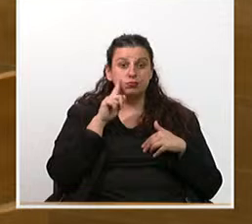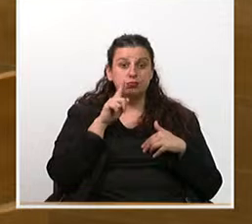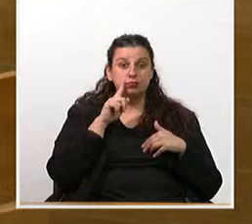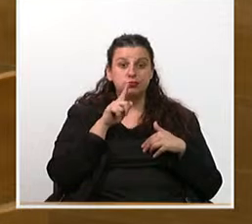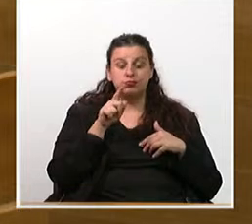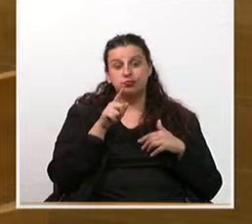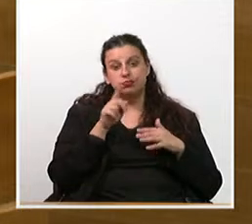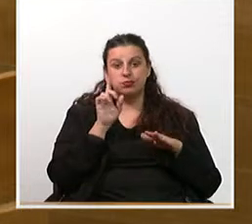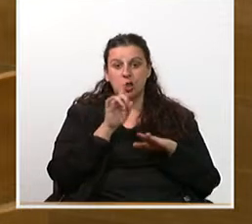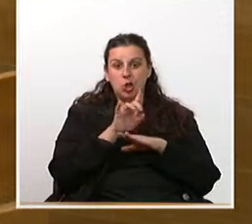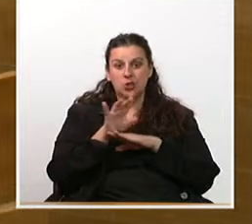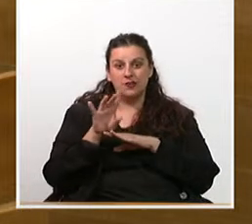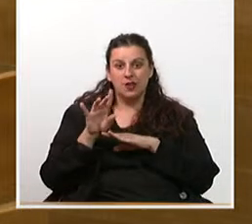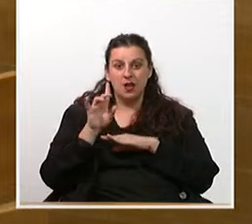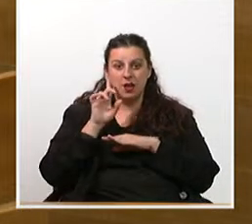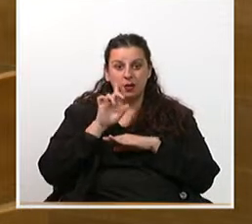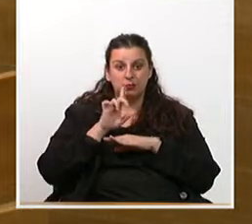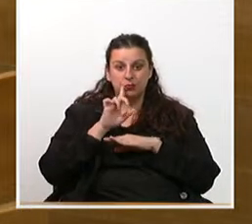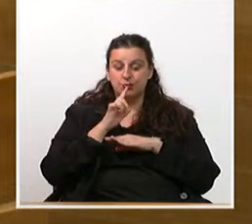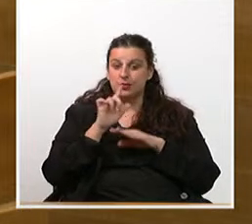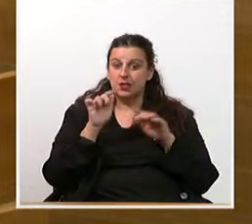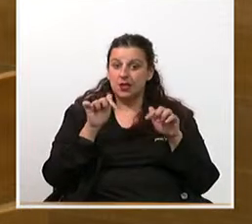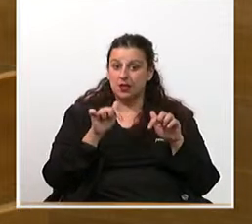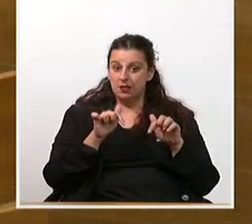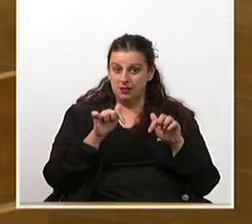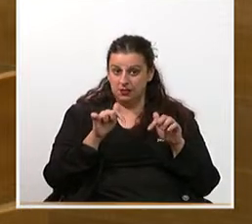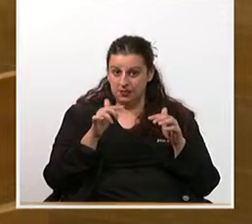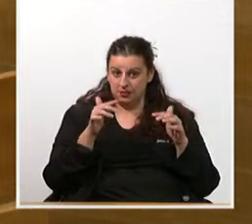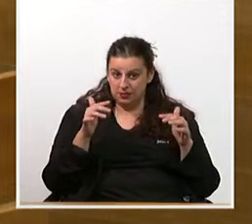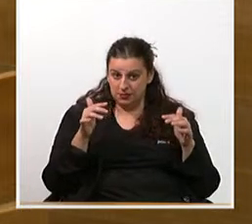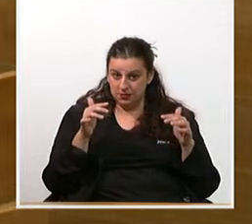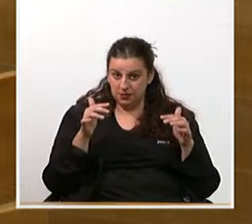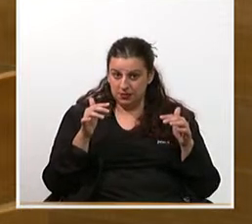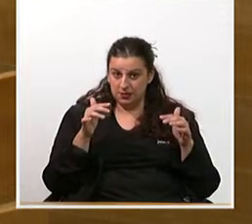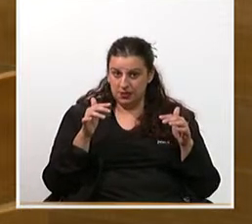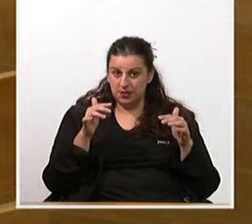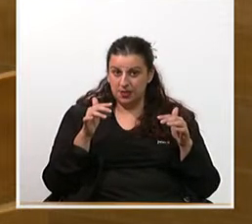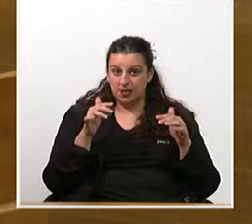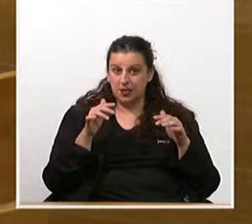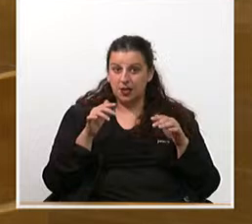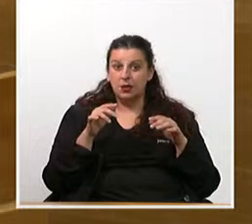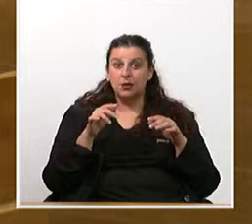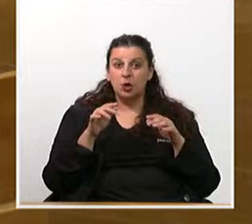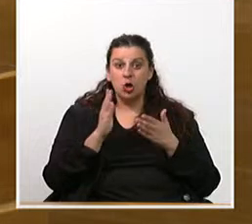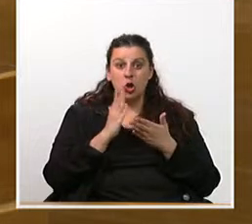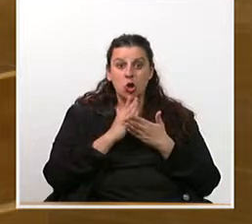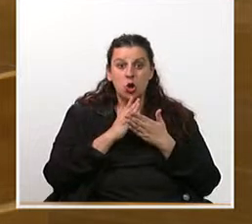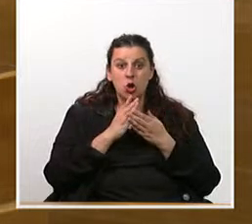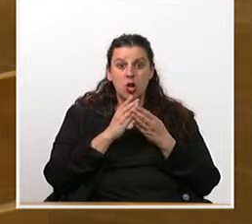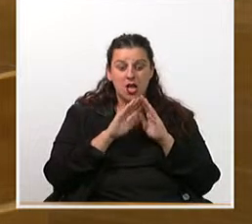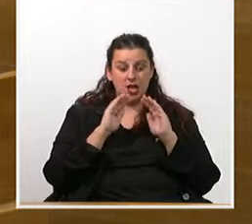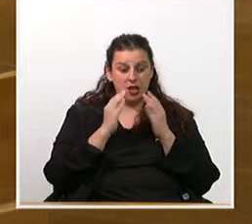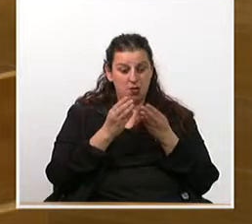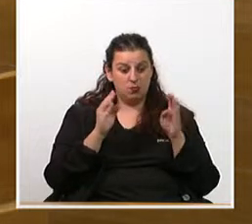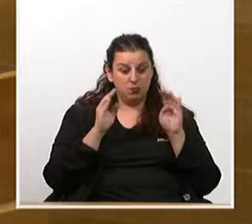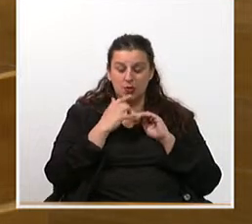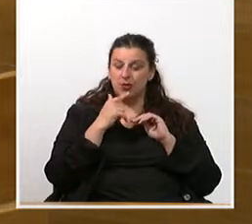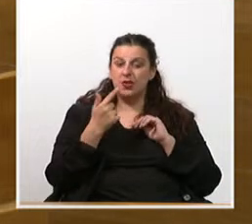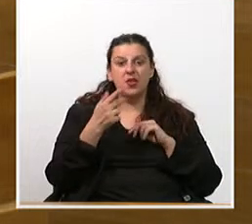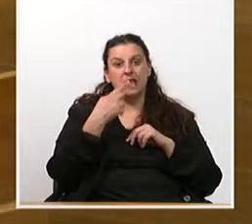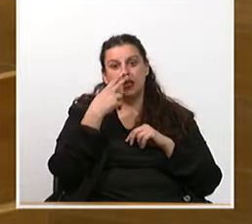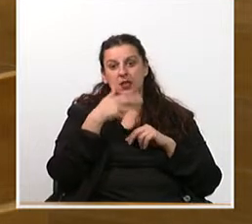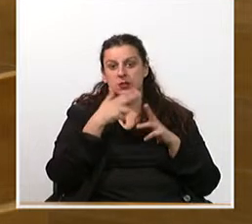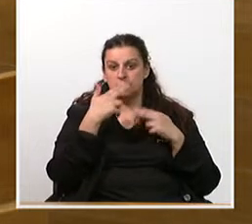notifica que es mentida casinos es Pau que les marqueses de esola no son de interés públic